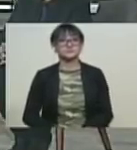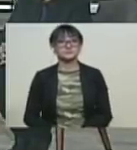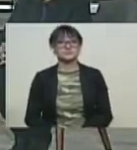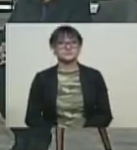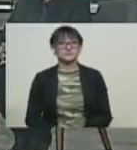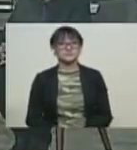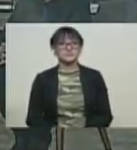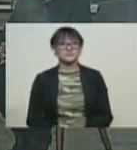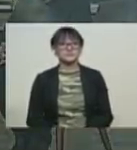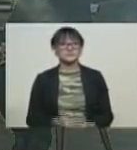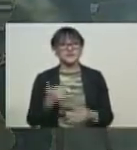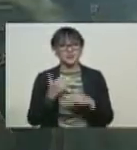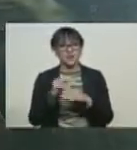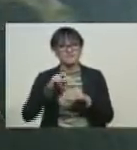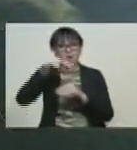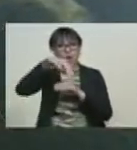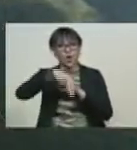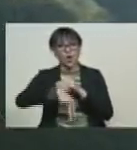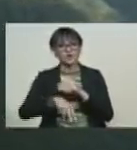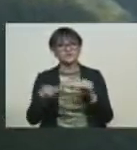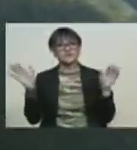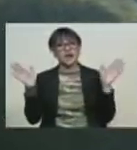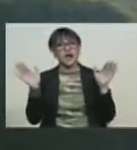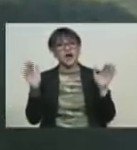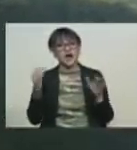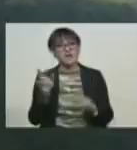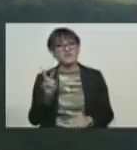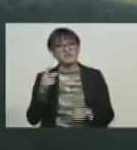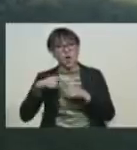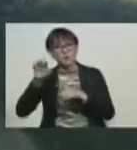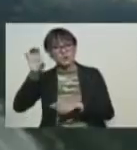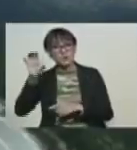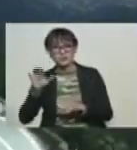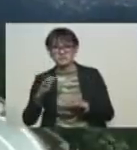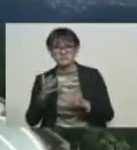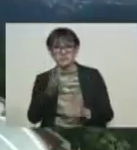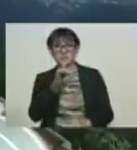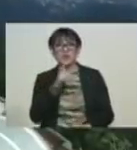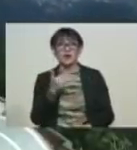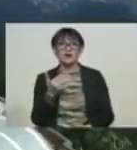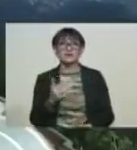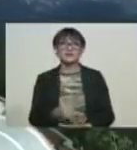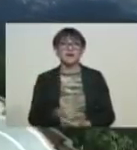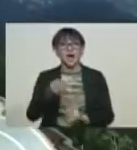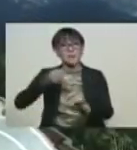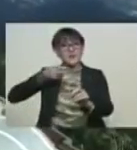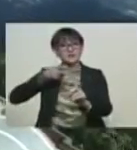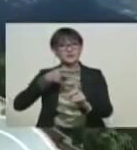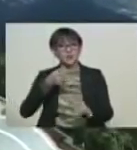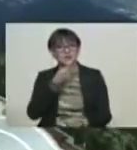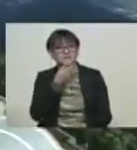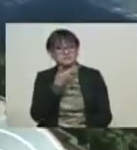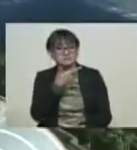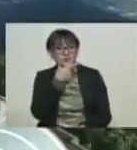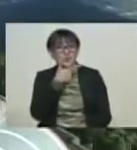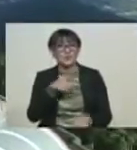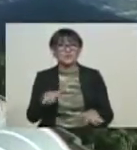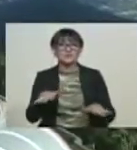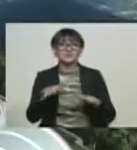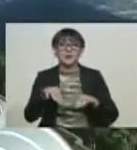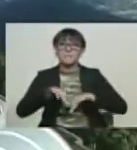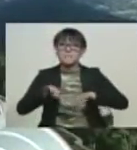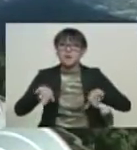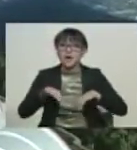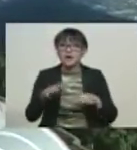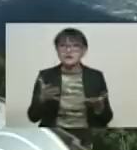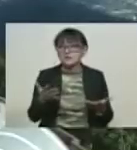¿Dónde existe un Churumeru? En Venezuela. Si usted quiere ir a selva, ahí tenemos el Amazonas, bellezas. Si quiere